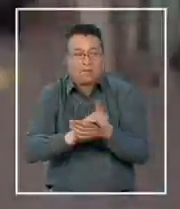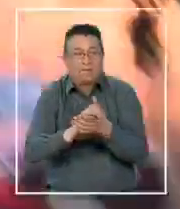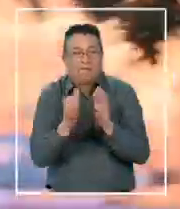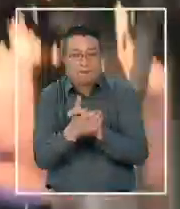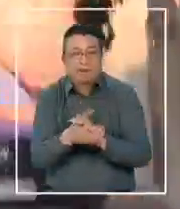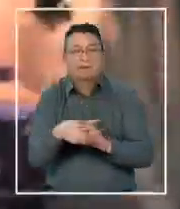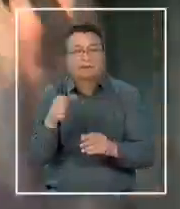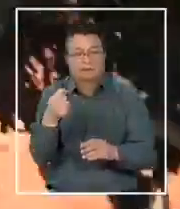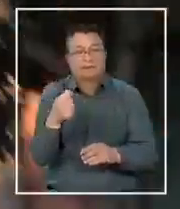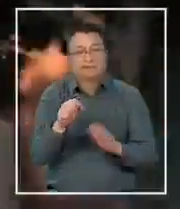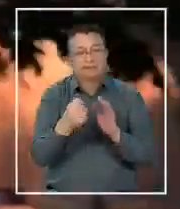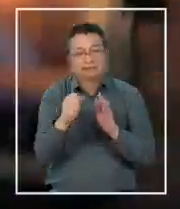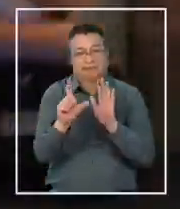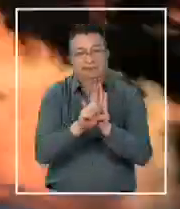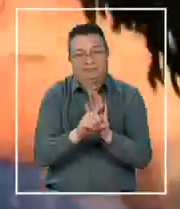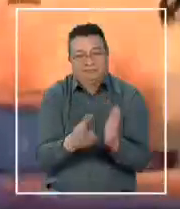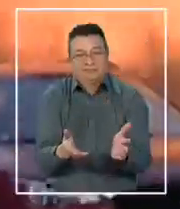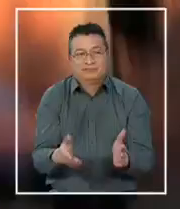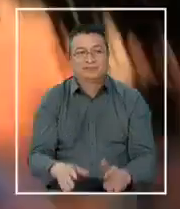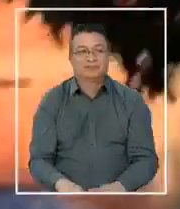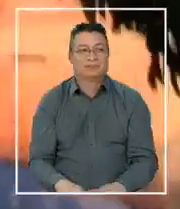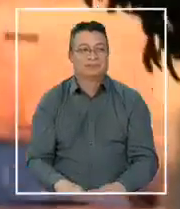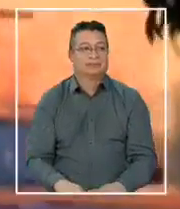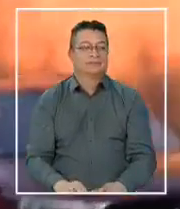cometer el delito